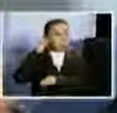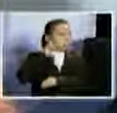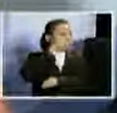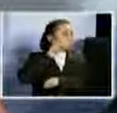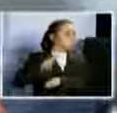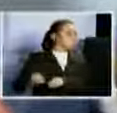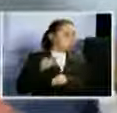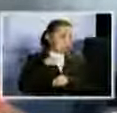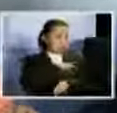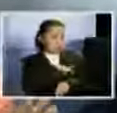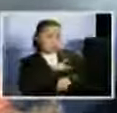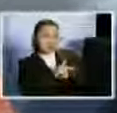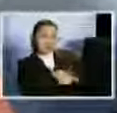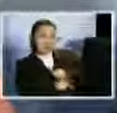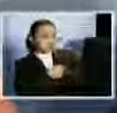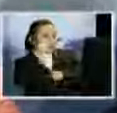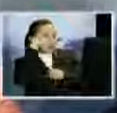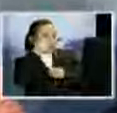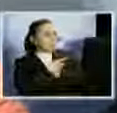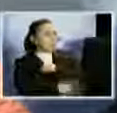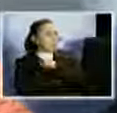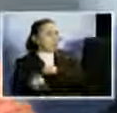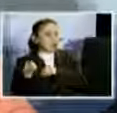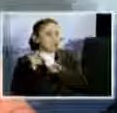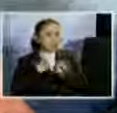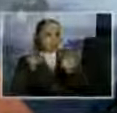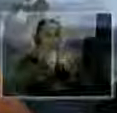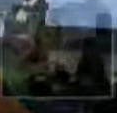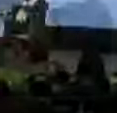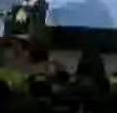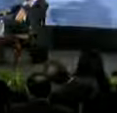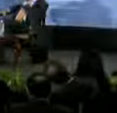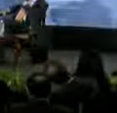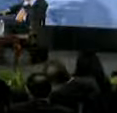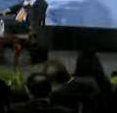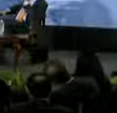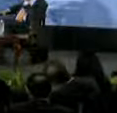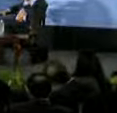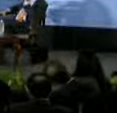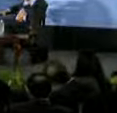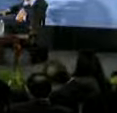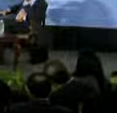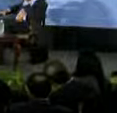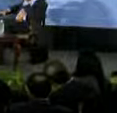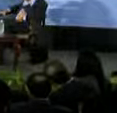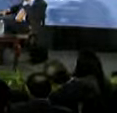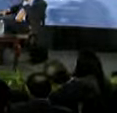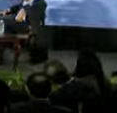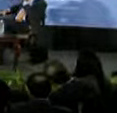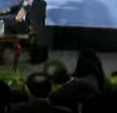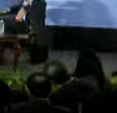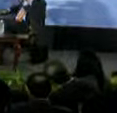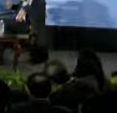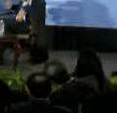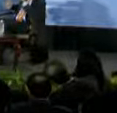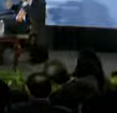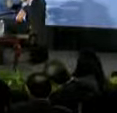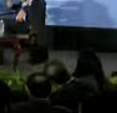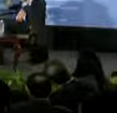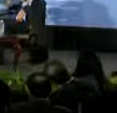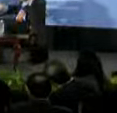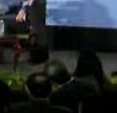en nuestros países, no se considera que es tan importante. Y en un mundo que ya no es un mundo bipolar y donde de verdad pues